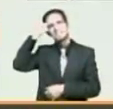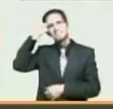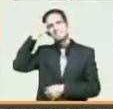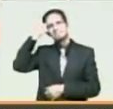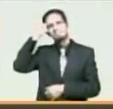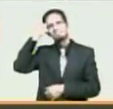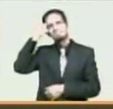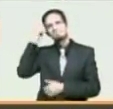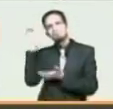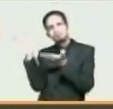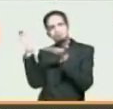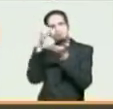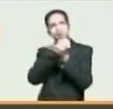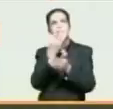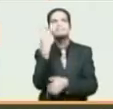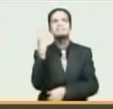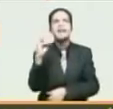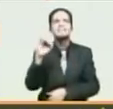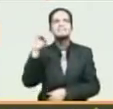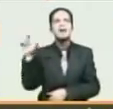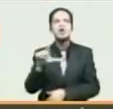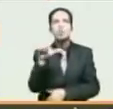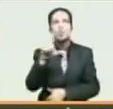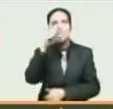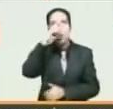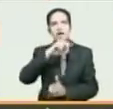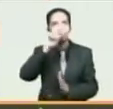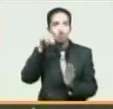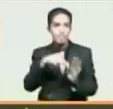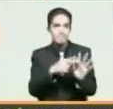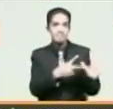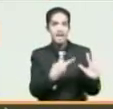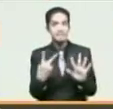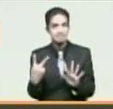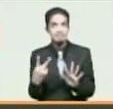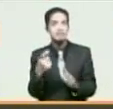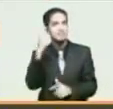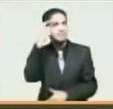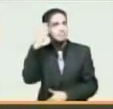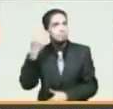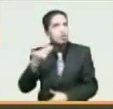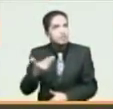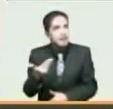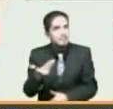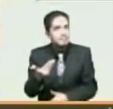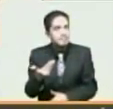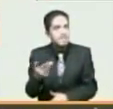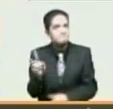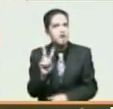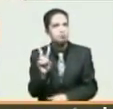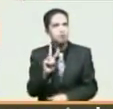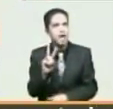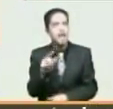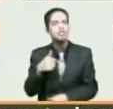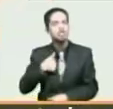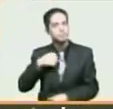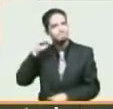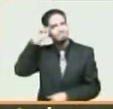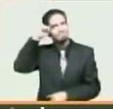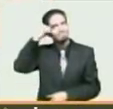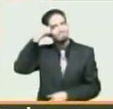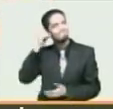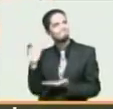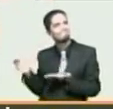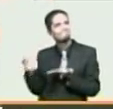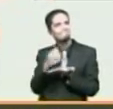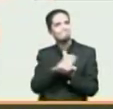del 30 de julio de 2017 un día histórico para Venezuela. Yo retomo ese año que